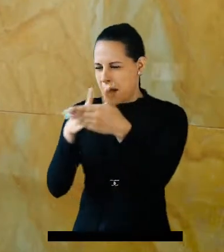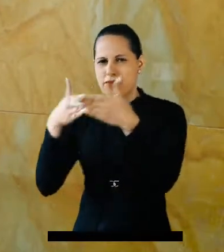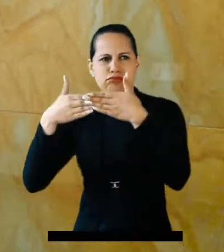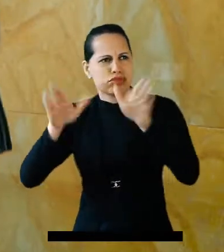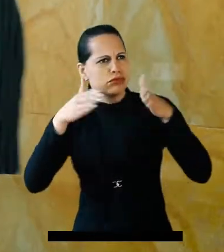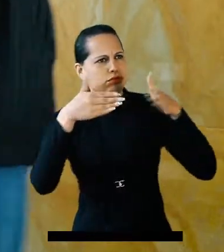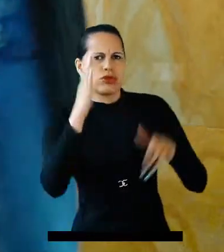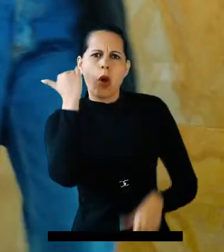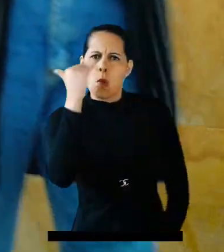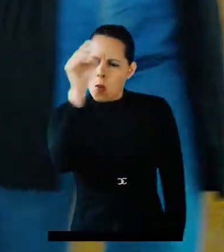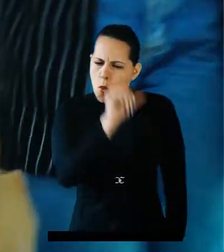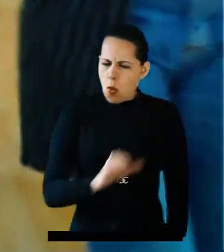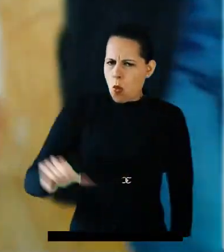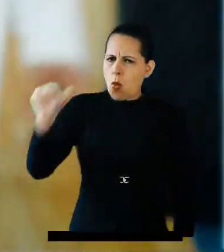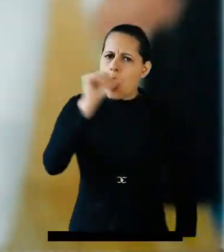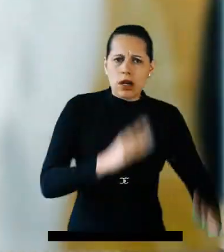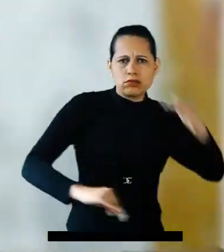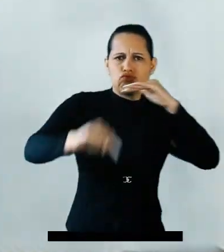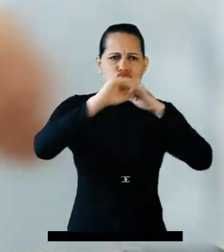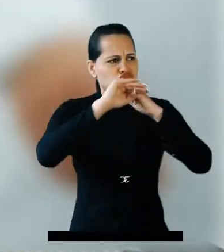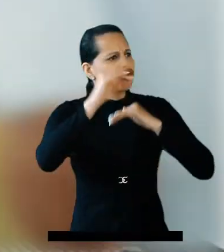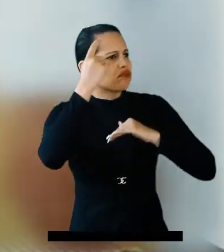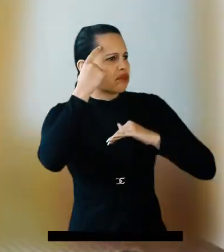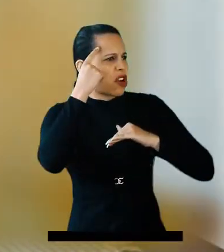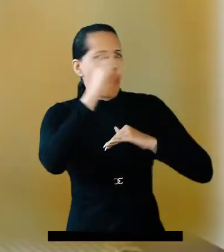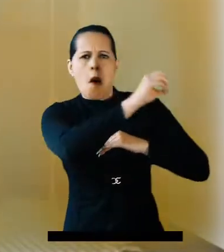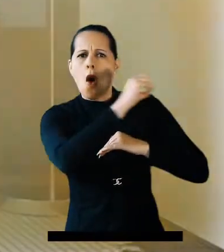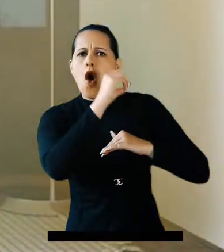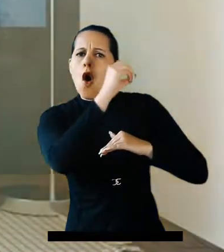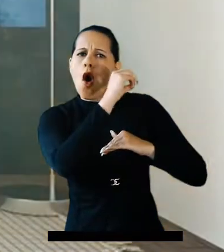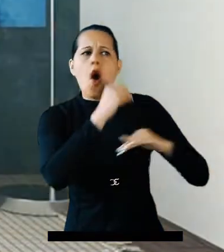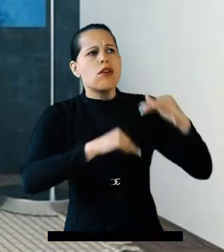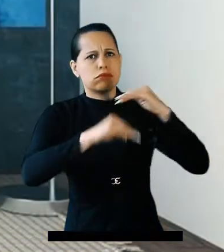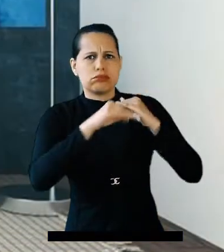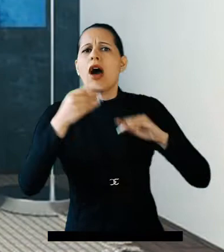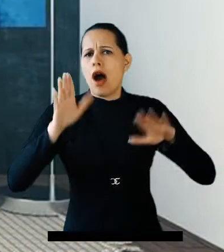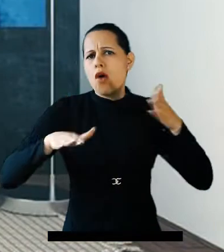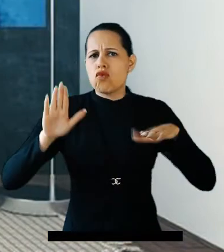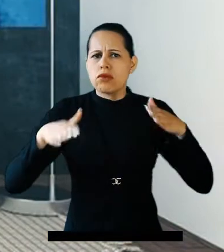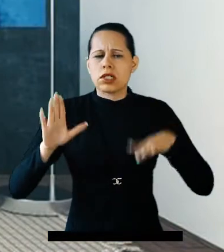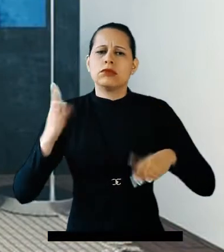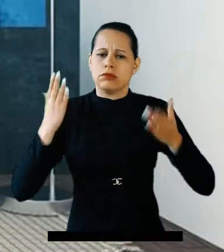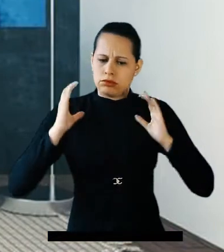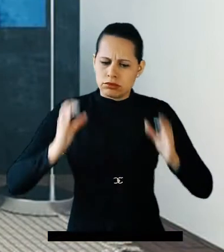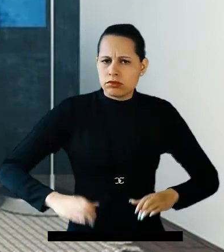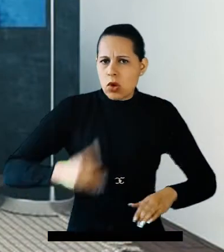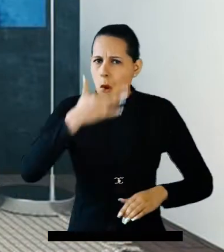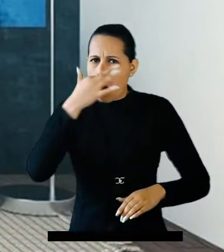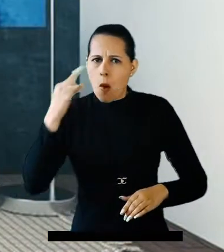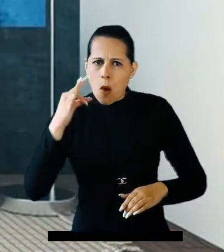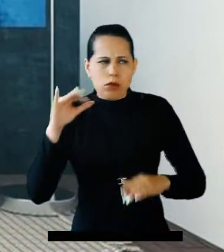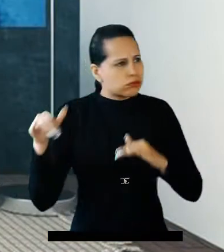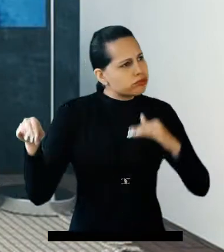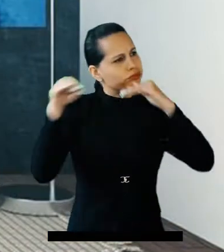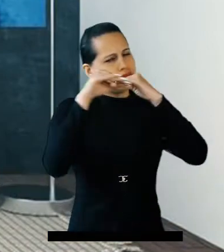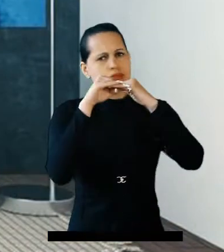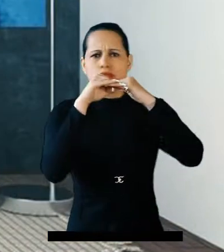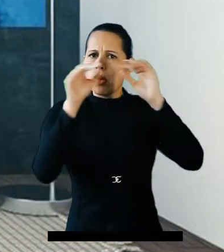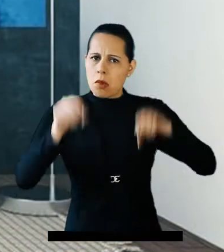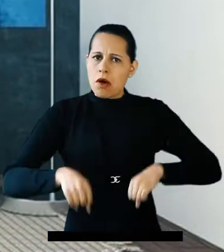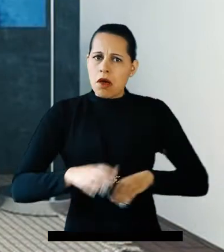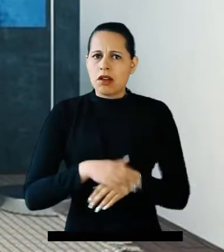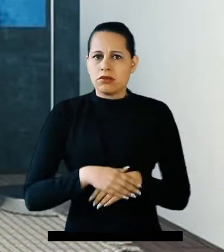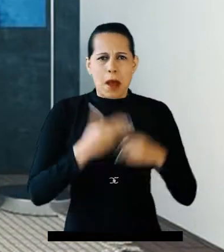mujeres tenemos las mismas capacidades intelectuales y hasta físicas muchas veces. Y lo otro que también me da mucho orgullo es que estoy abriendo